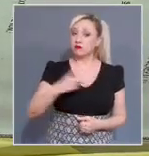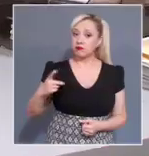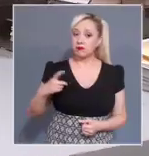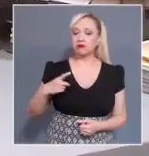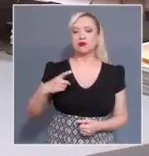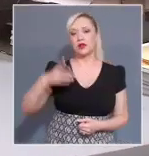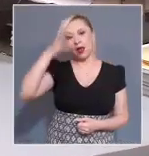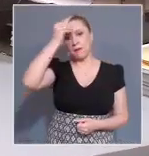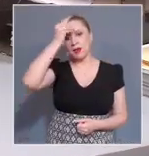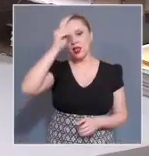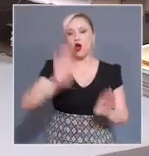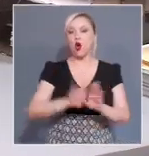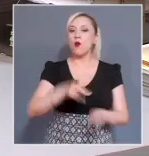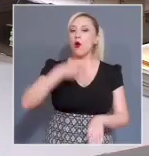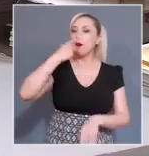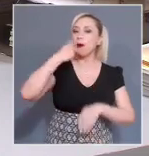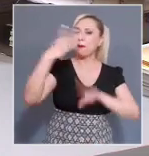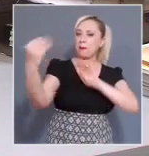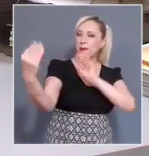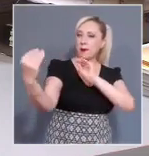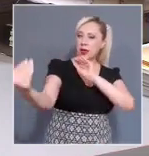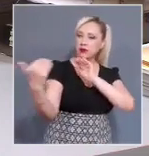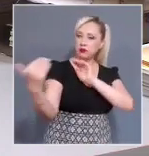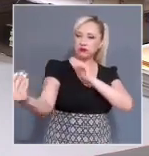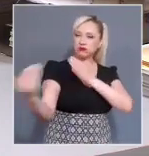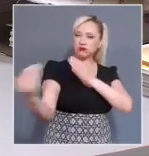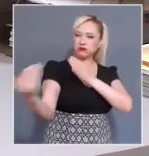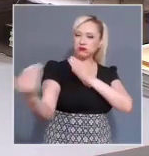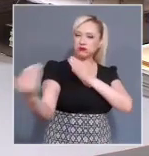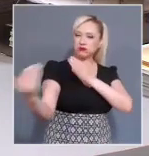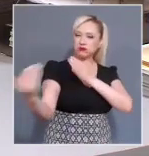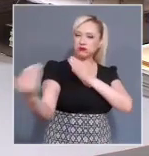jurídico a través del conocimiento de otras ciencias y disciplinas